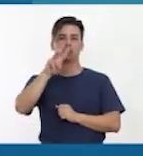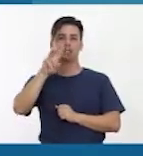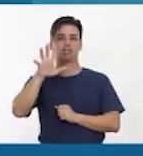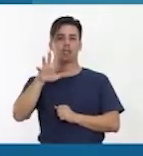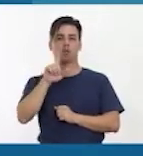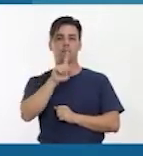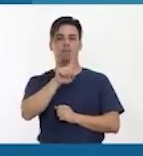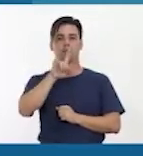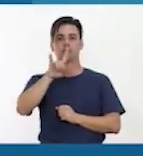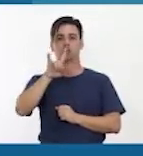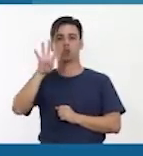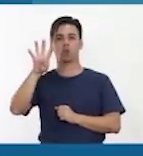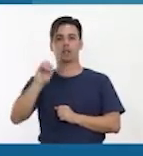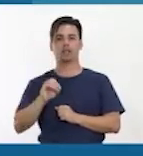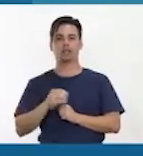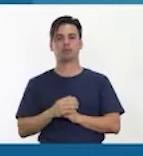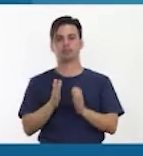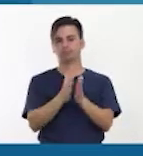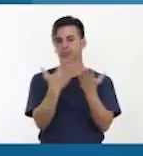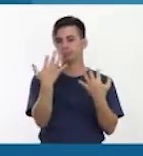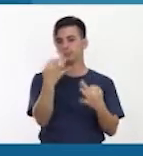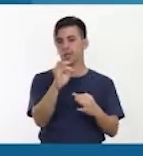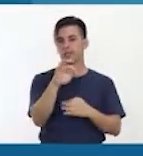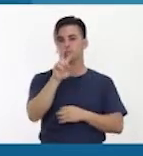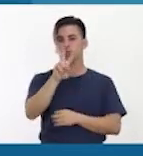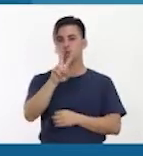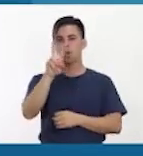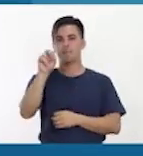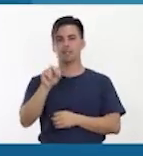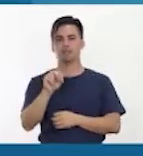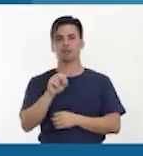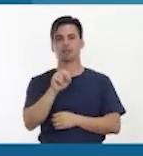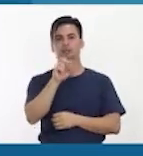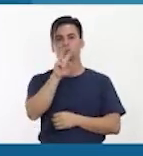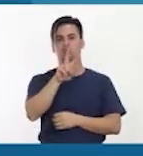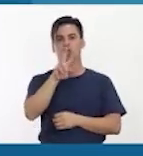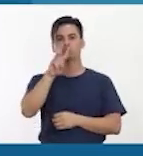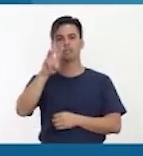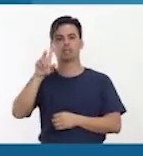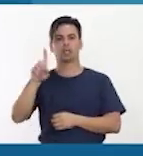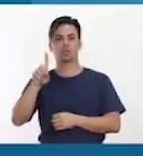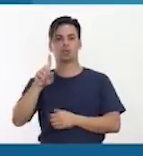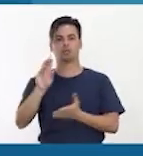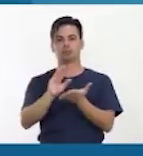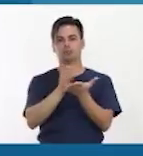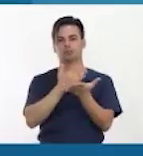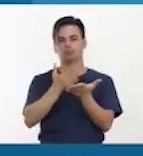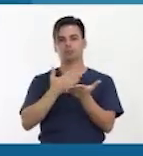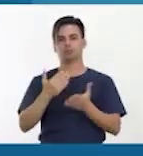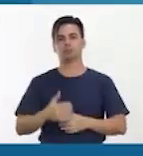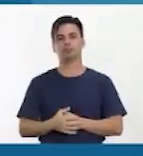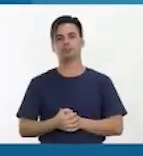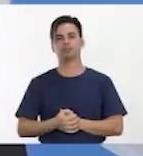1940, que se encuentra en las páginas 220 a la 231 del libro de texto.